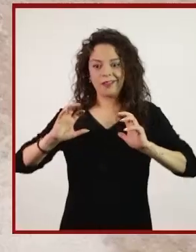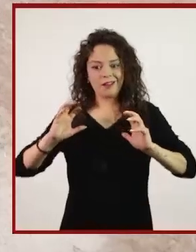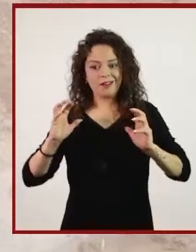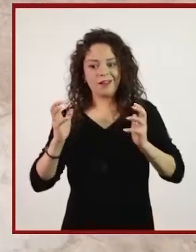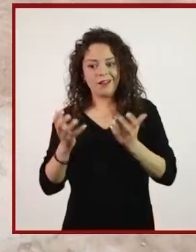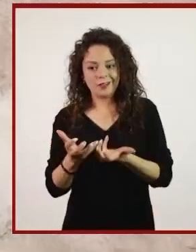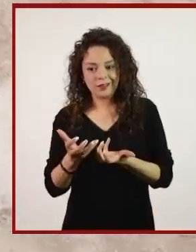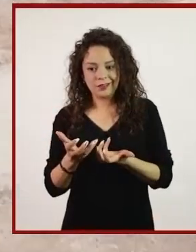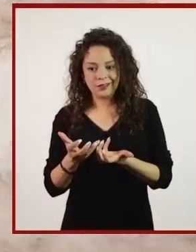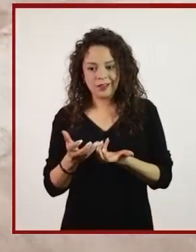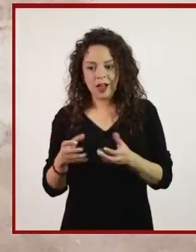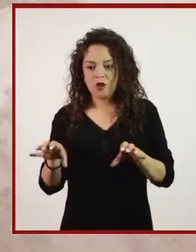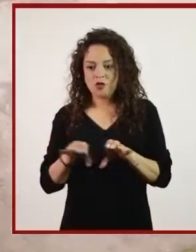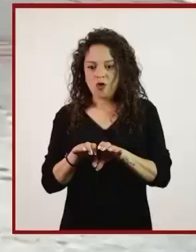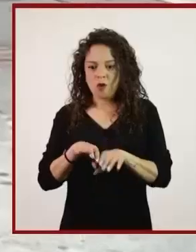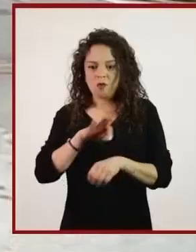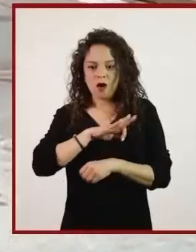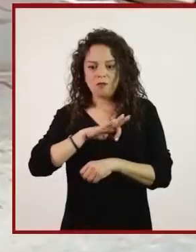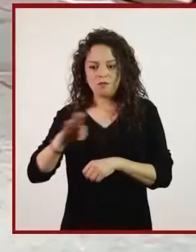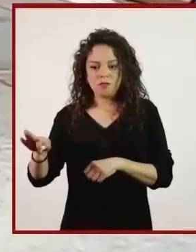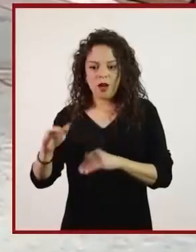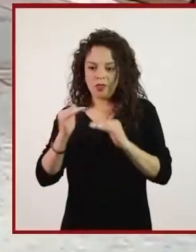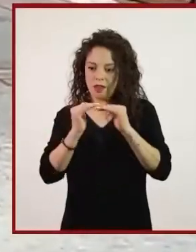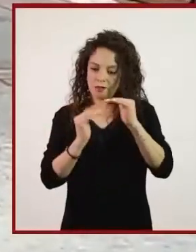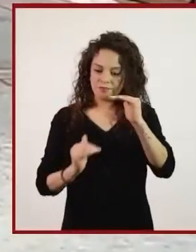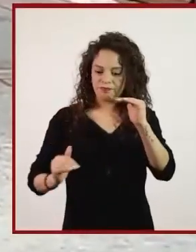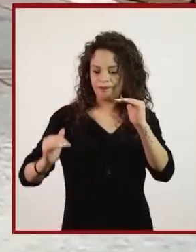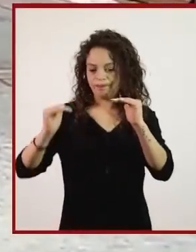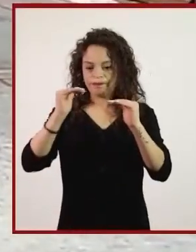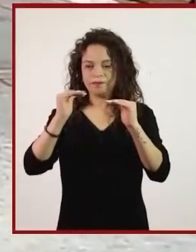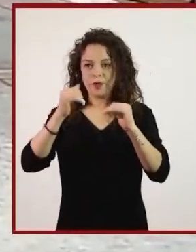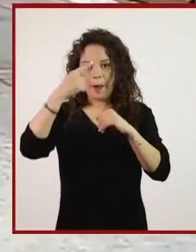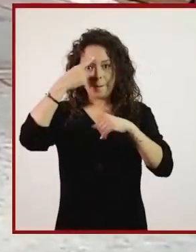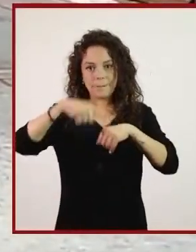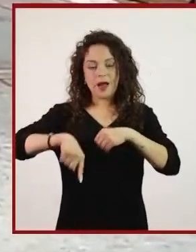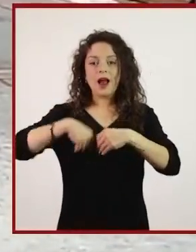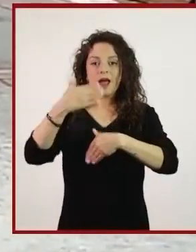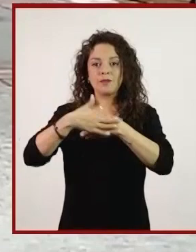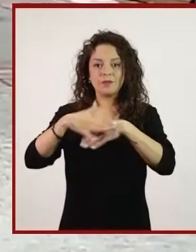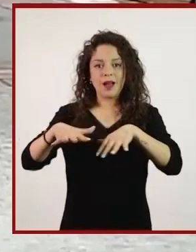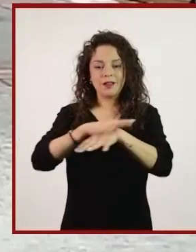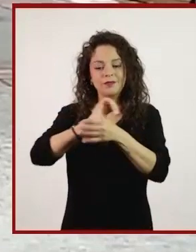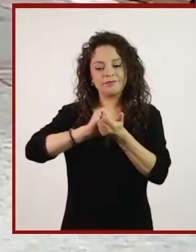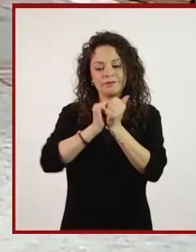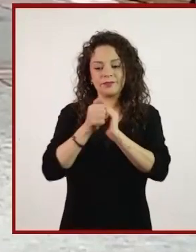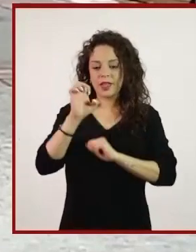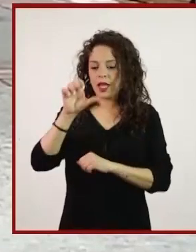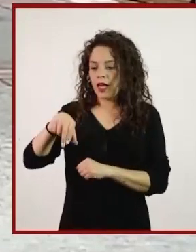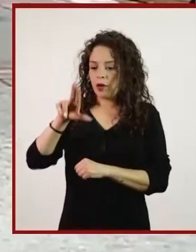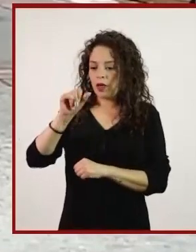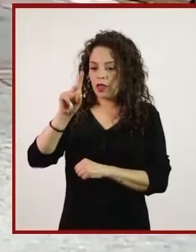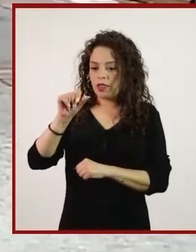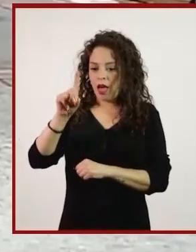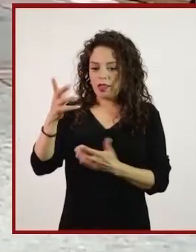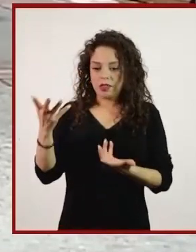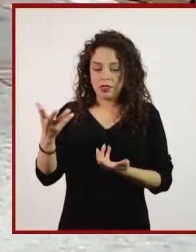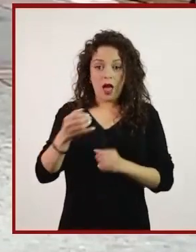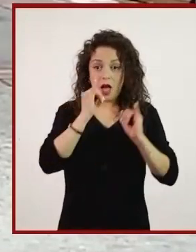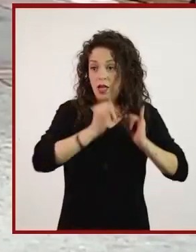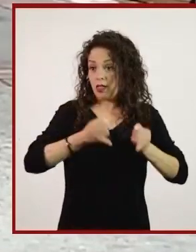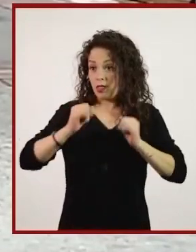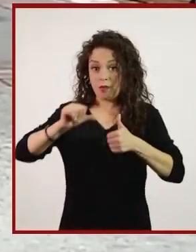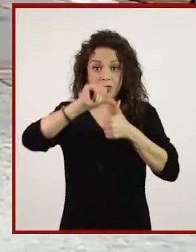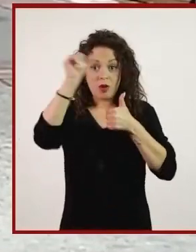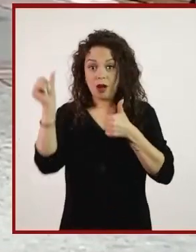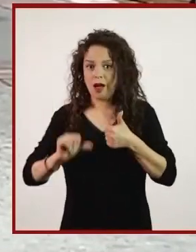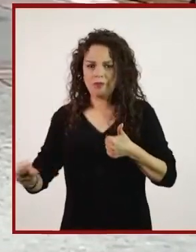esa función, ¿no? Como cómo quitamos esa desigualdad y la volvemos equidad. Nunca trabajas individualmente en el